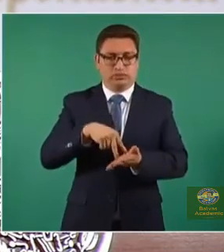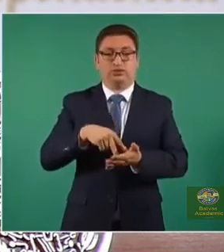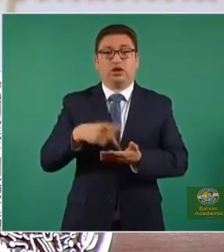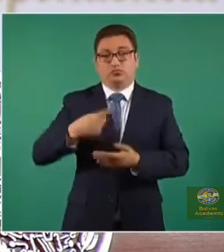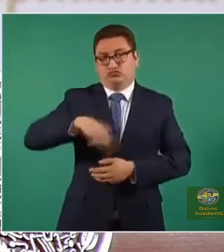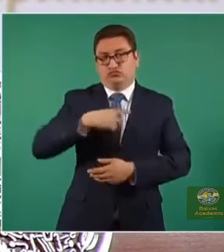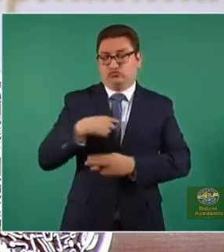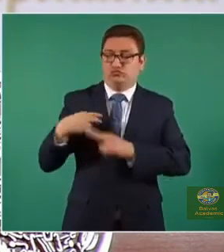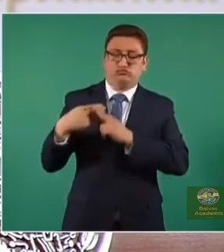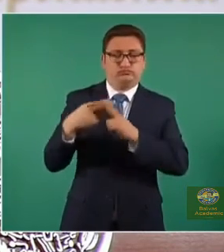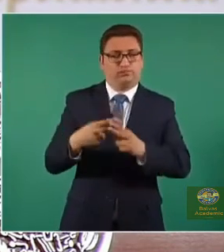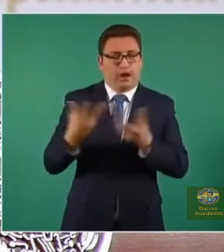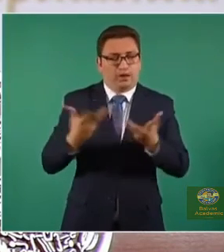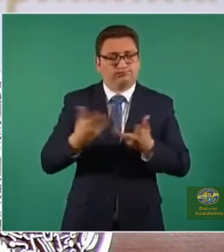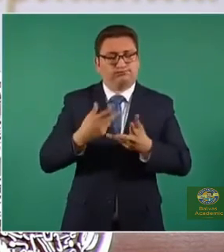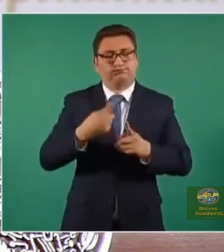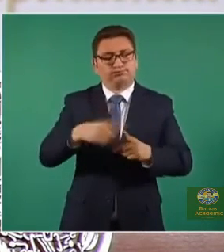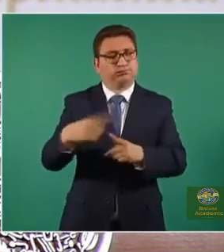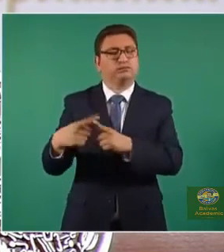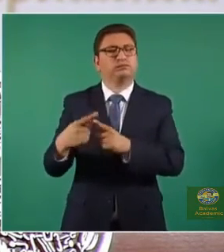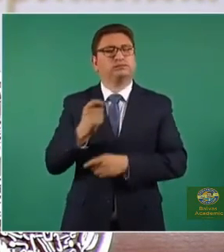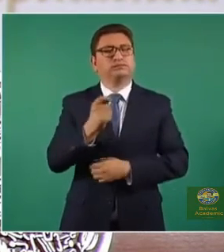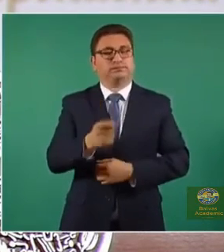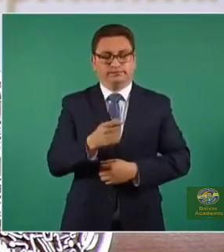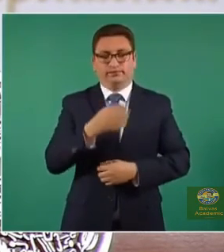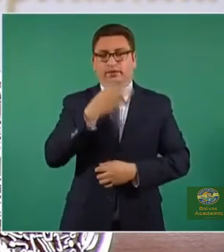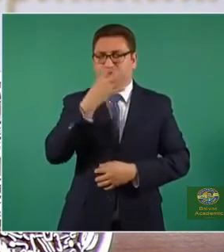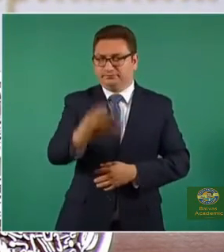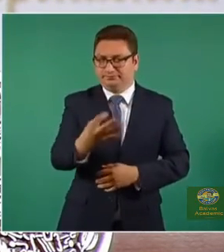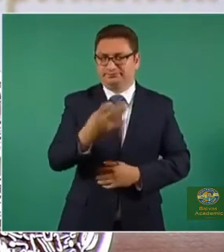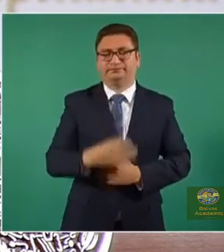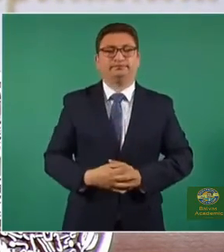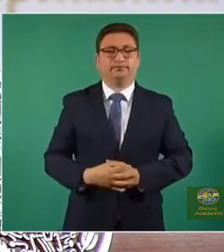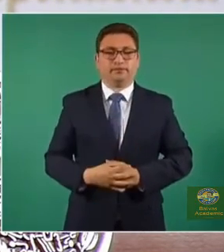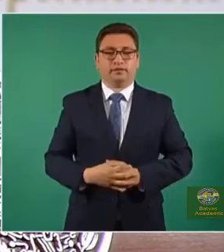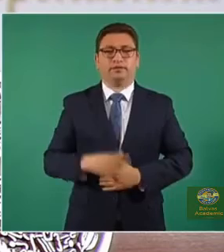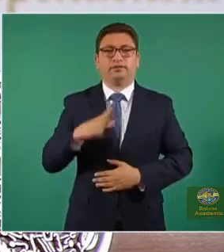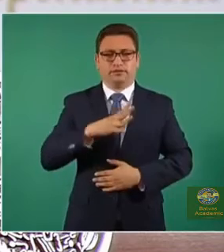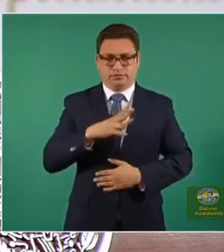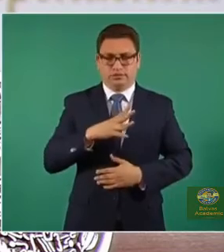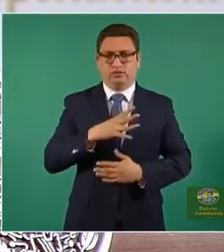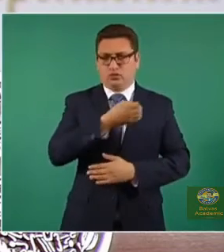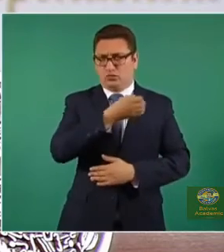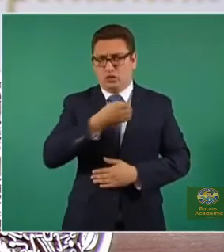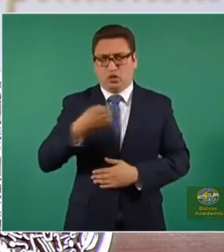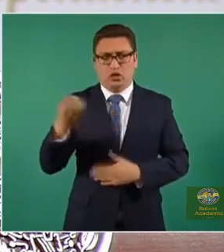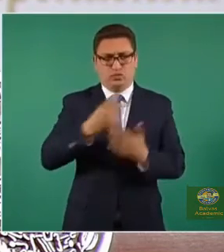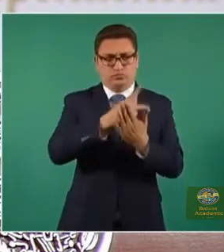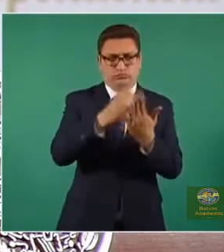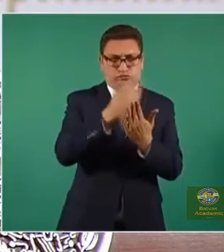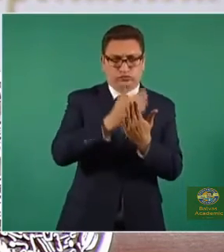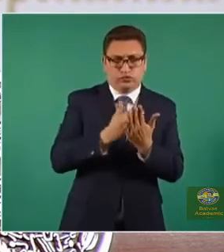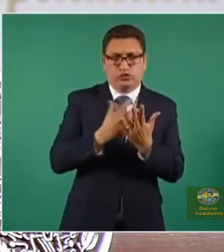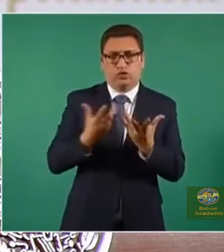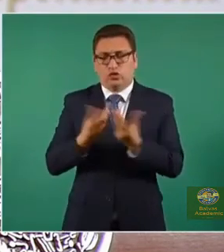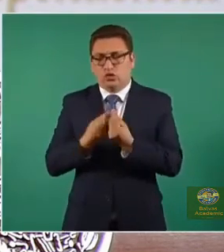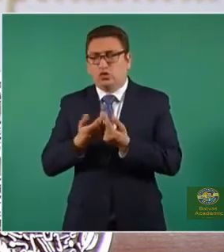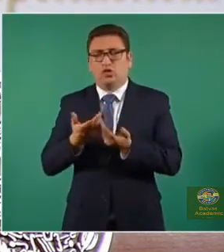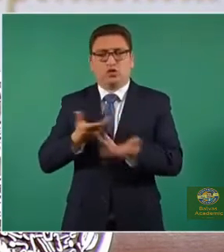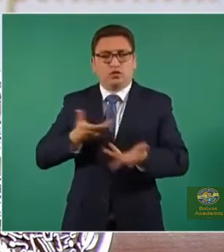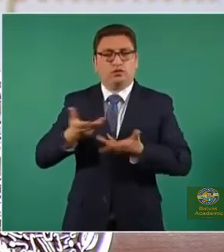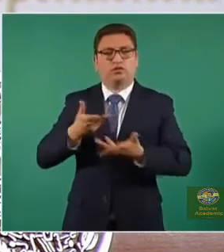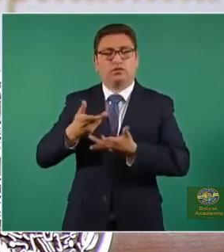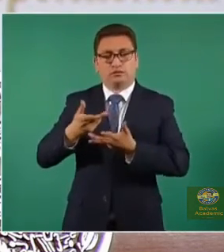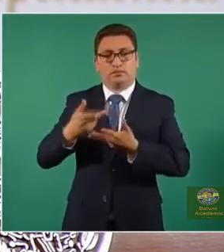estos tiempos, quiero informar que si bien se tiene ya el proceso de trabajo con maestros, con maestras, con padres